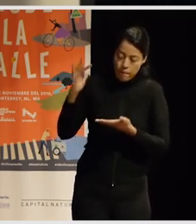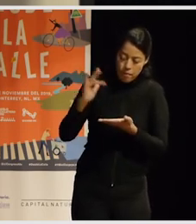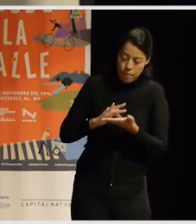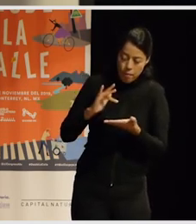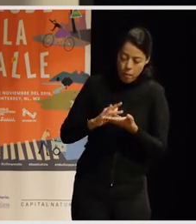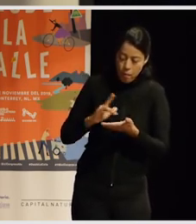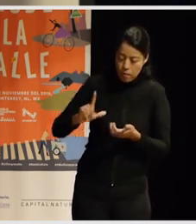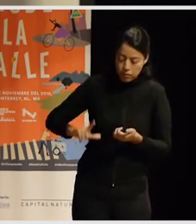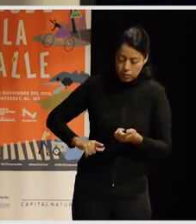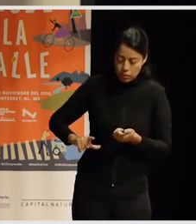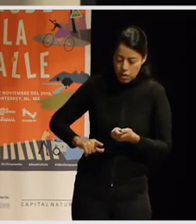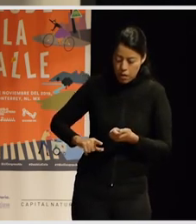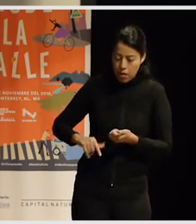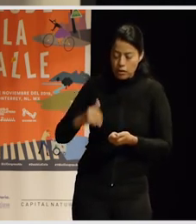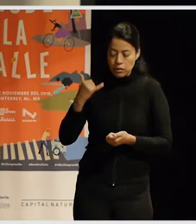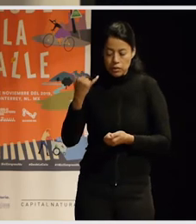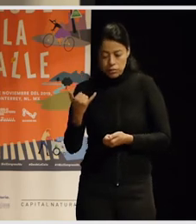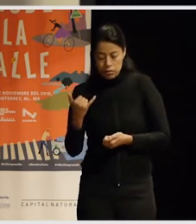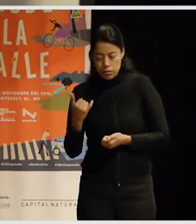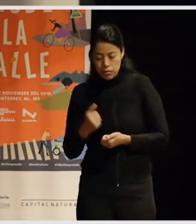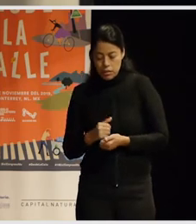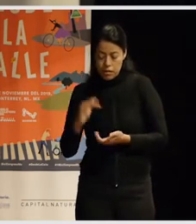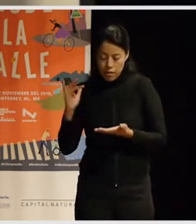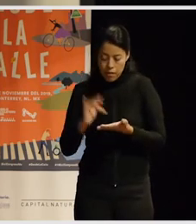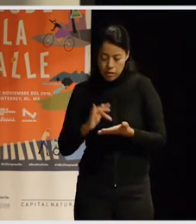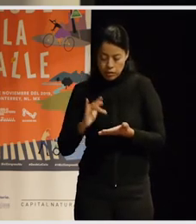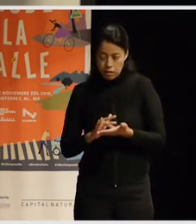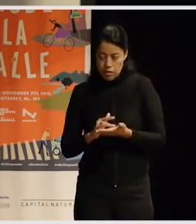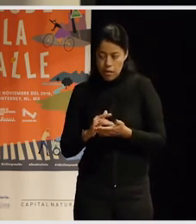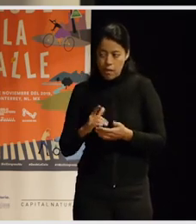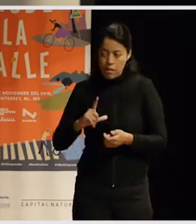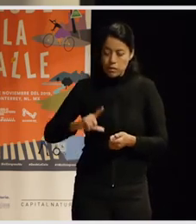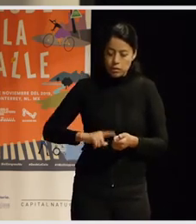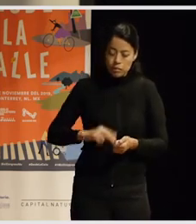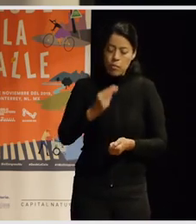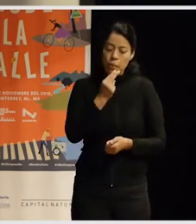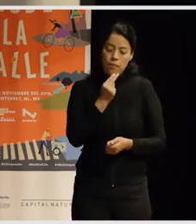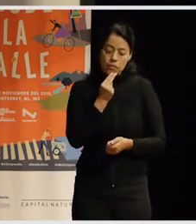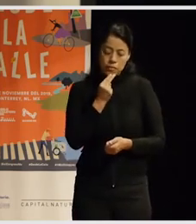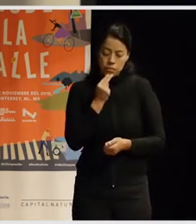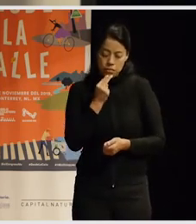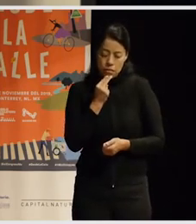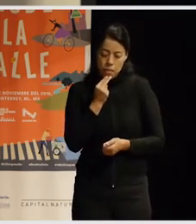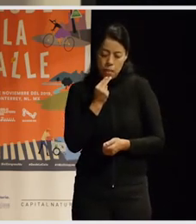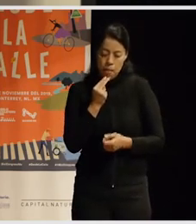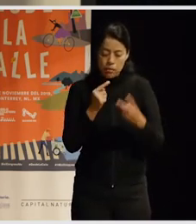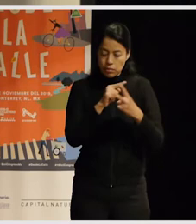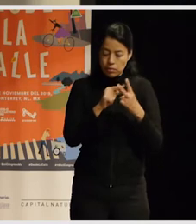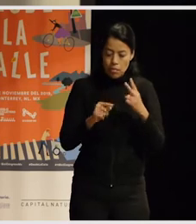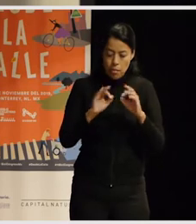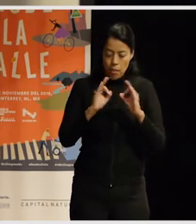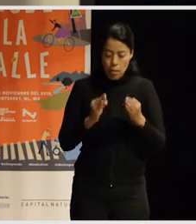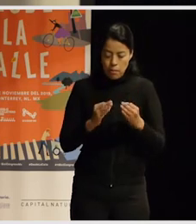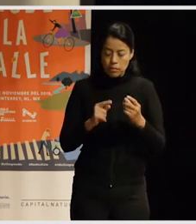por parte del gobierno y este apoyo de parte por parte de gobierno funciona digamos de dos maneras